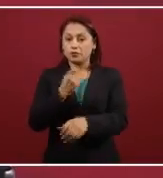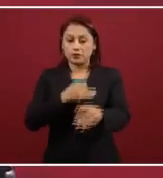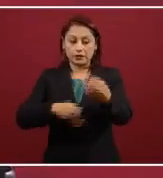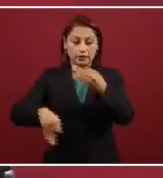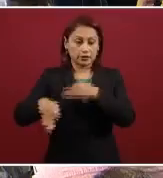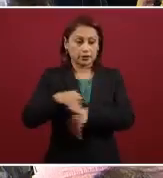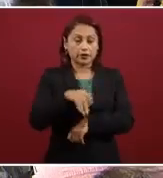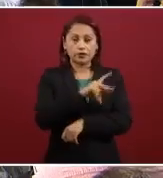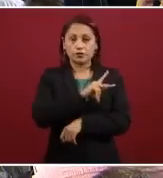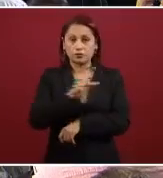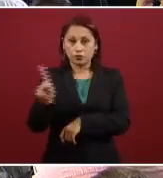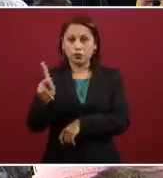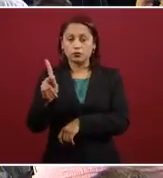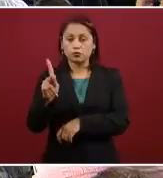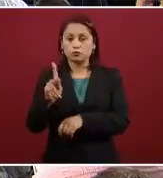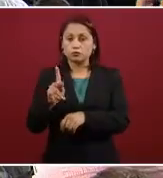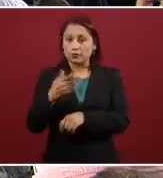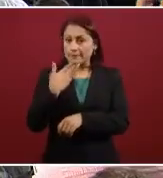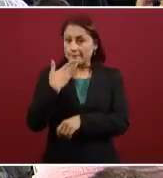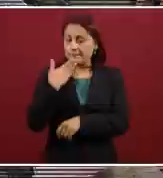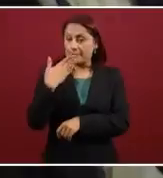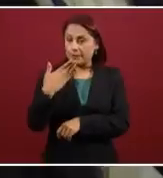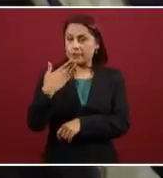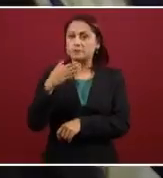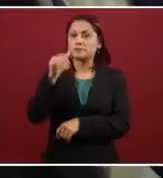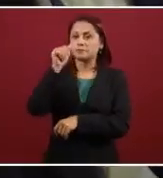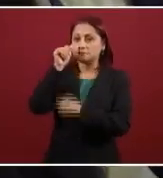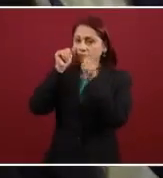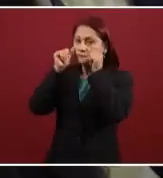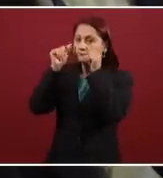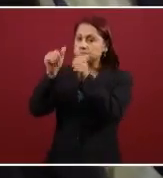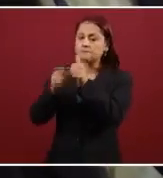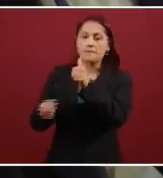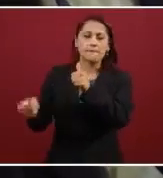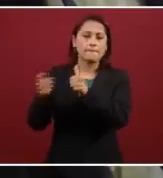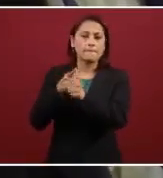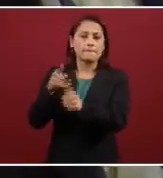¿Y en ese sentido Herrera va a mantener a todo el equipo? Sí, sí,